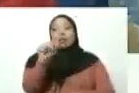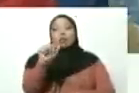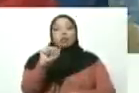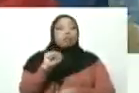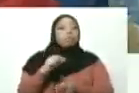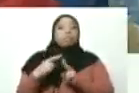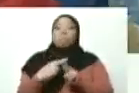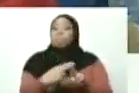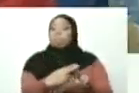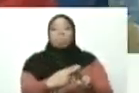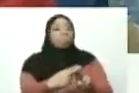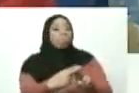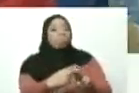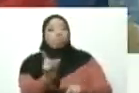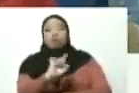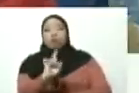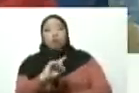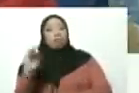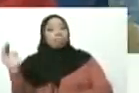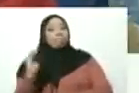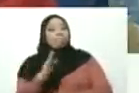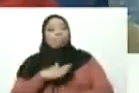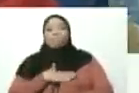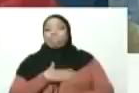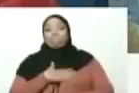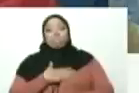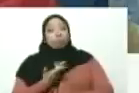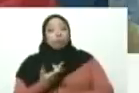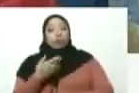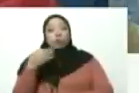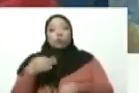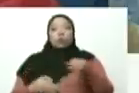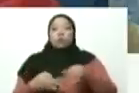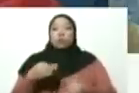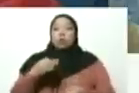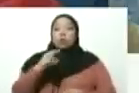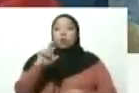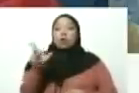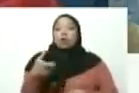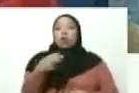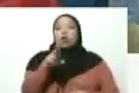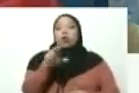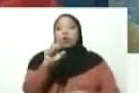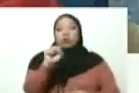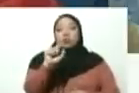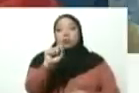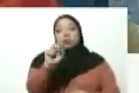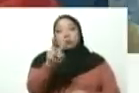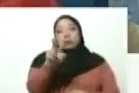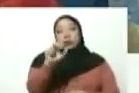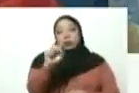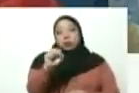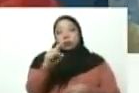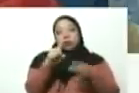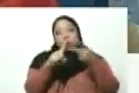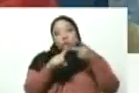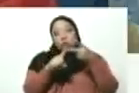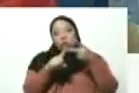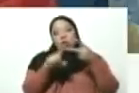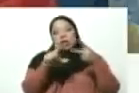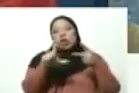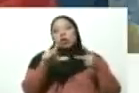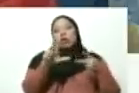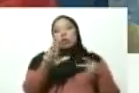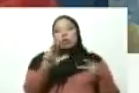entregarlo se trata de gustavo abudei y luciano viondi